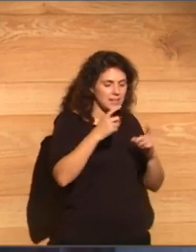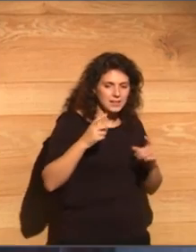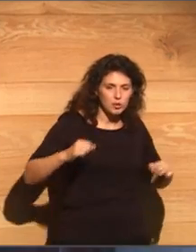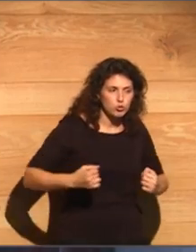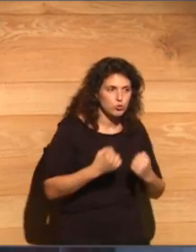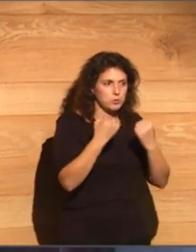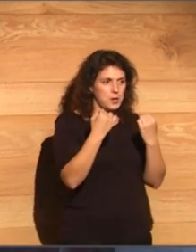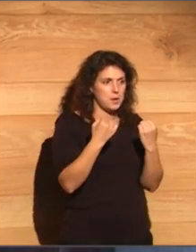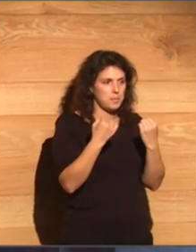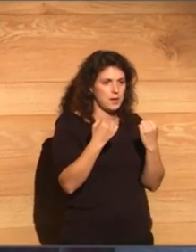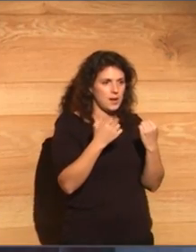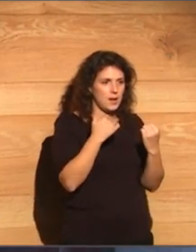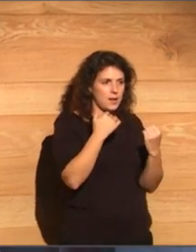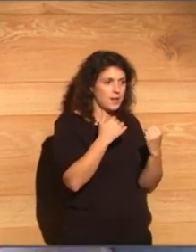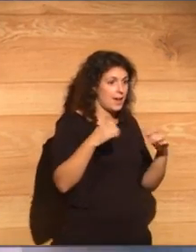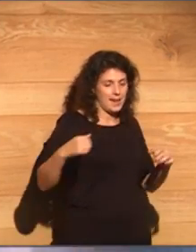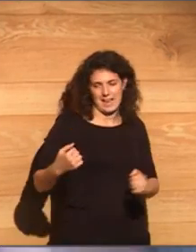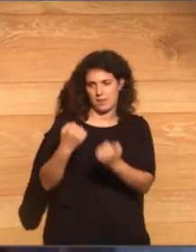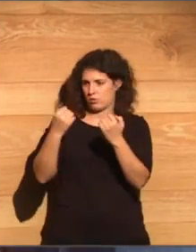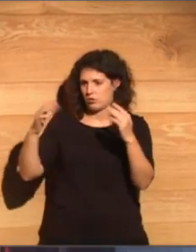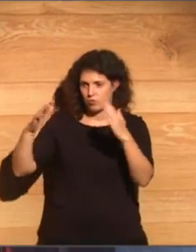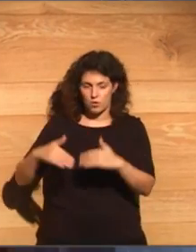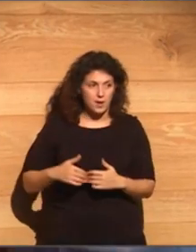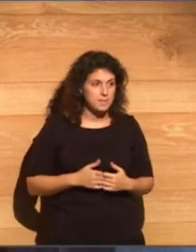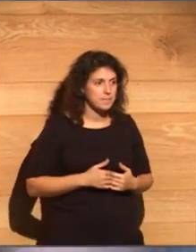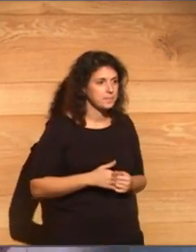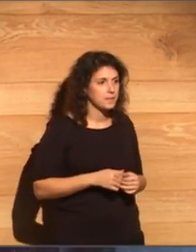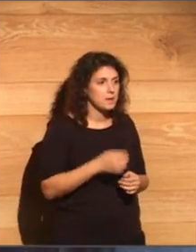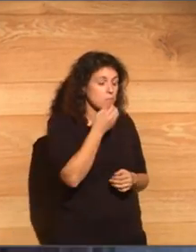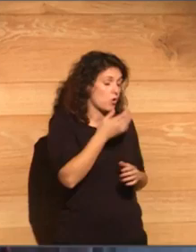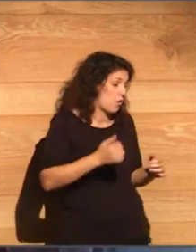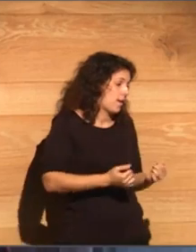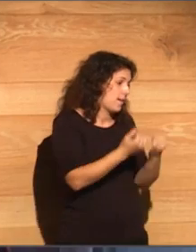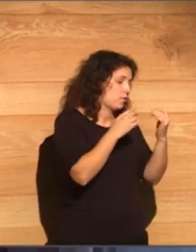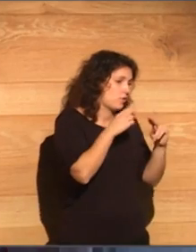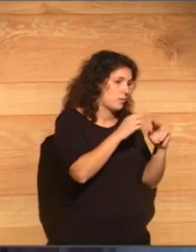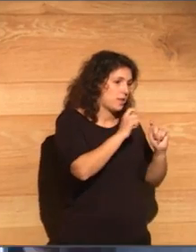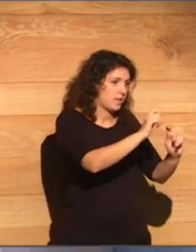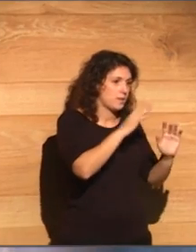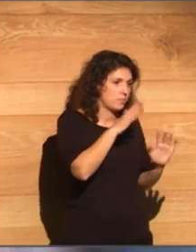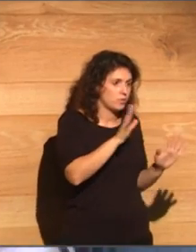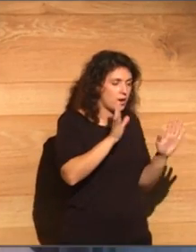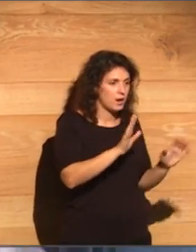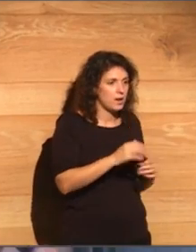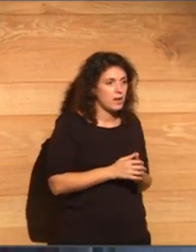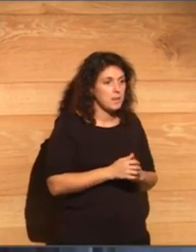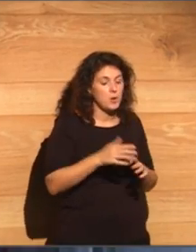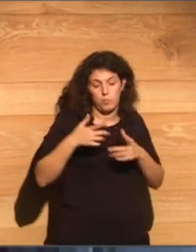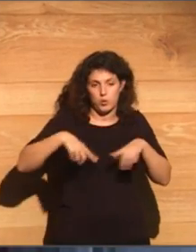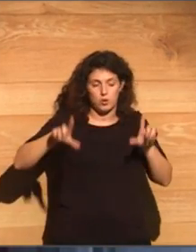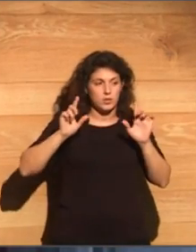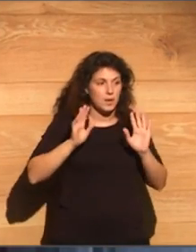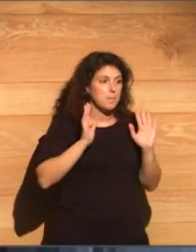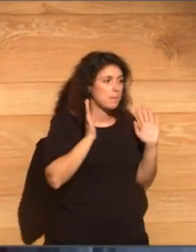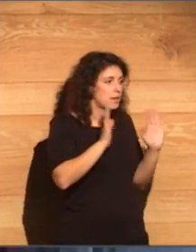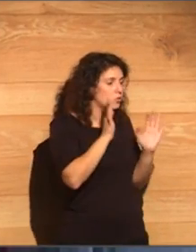de ese caos o ese guirnaldo. No hay héroes. No hay ningún berlanguiano, héroe. Bueno, lo he llamado héroe por llamarlo. Ha alcanzado el cinismo. El más protagonismo. Absoluto, no, simplemente lo